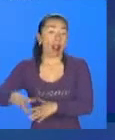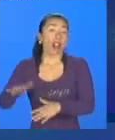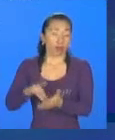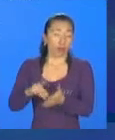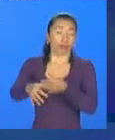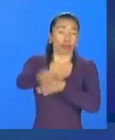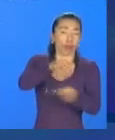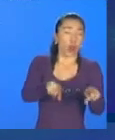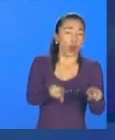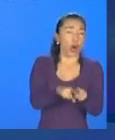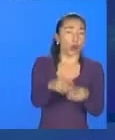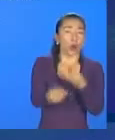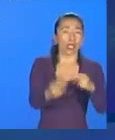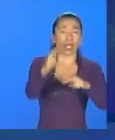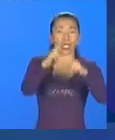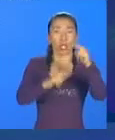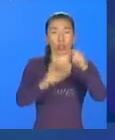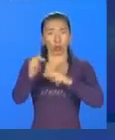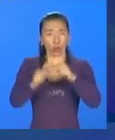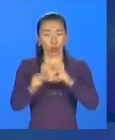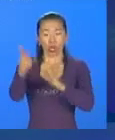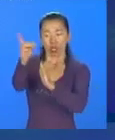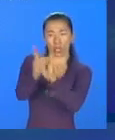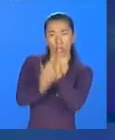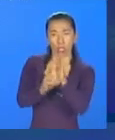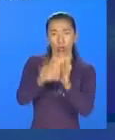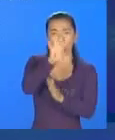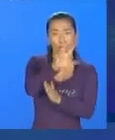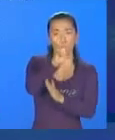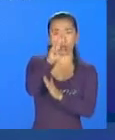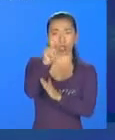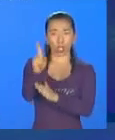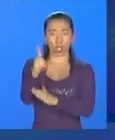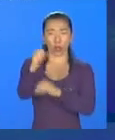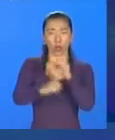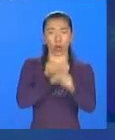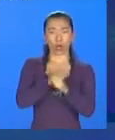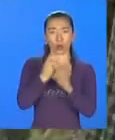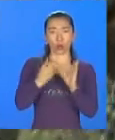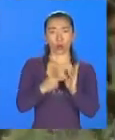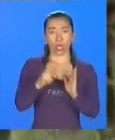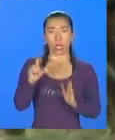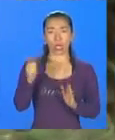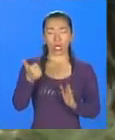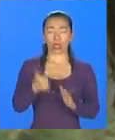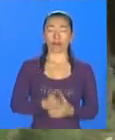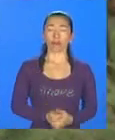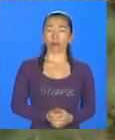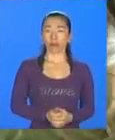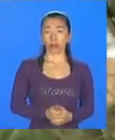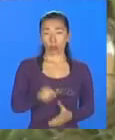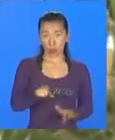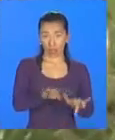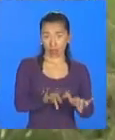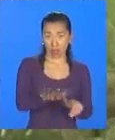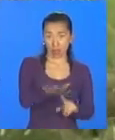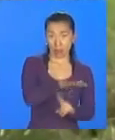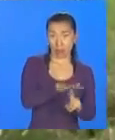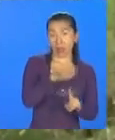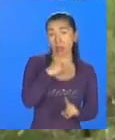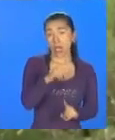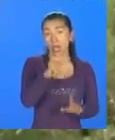con las construcciones en la ciudad bajo el Decreto 531 de 2010. Finalmente, la Secretaría de Ambiente aceptó que 3 de